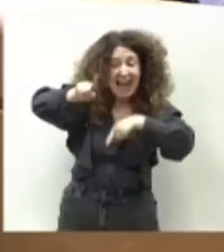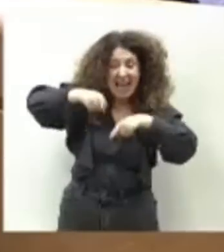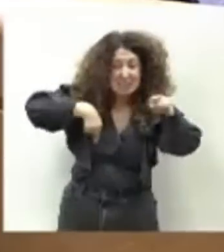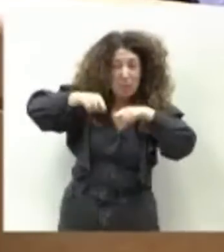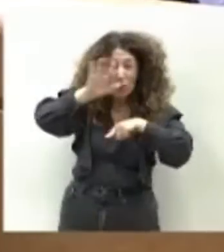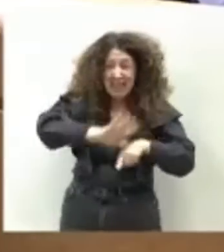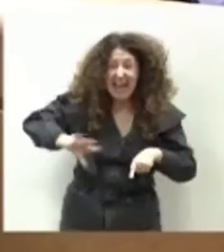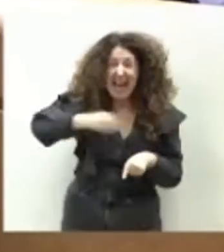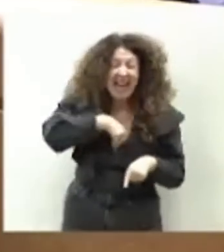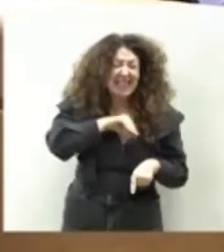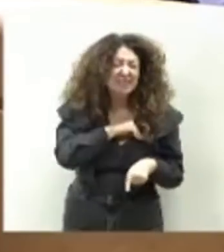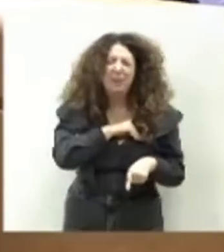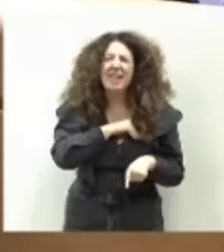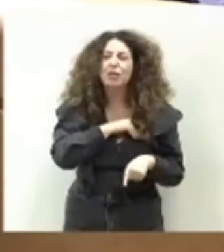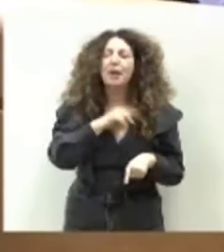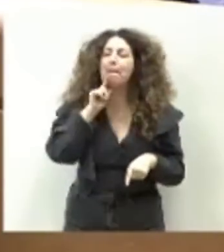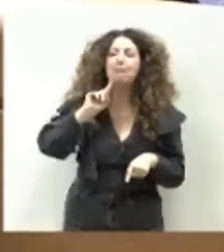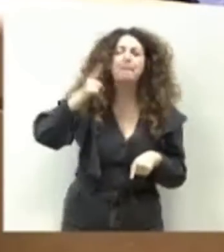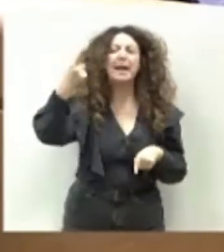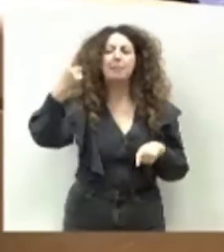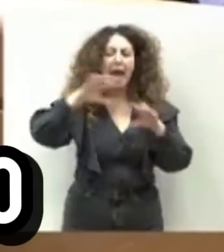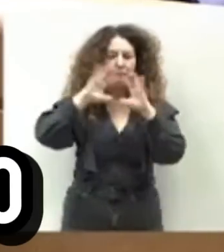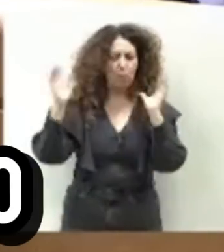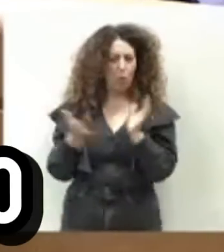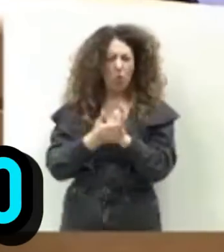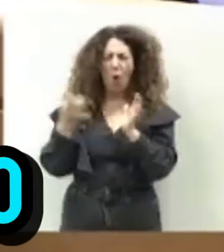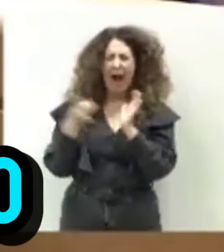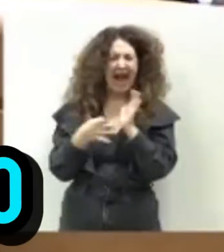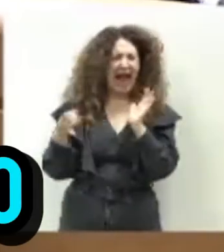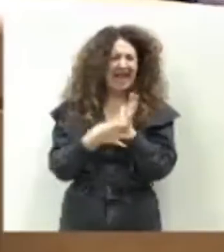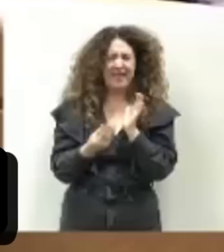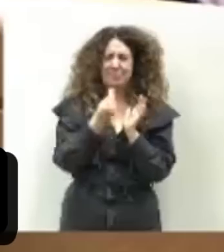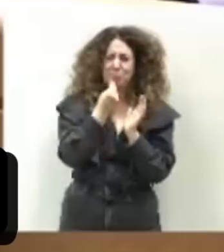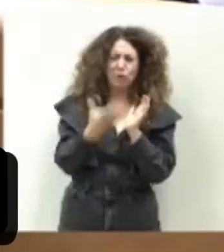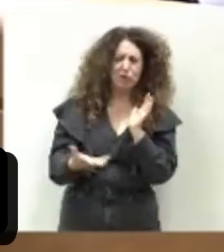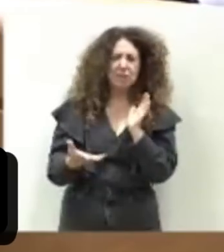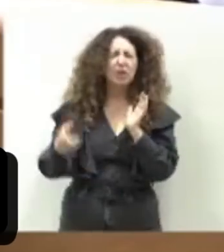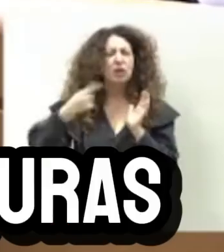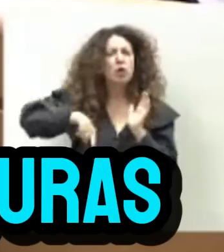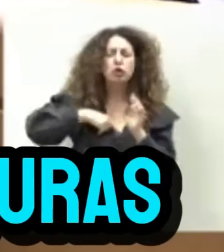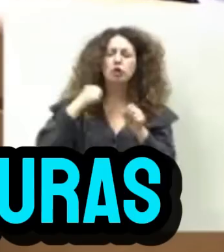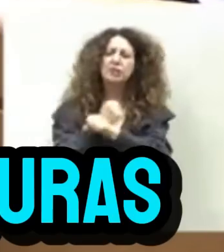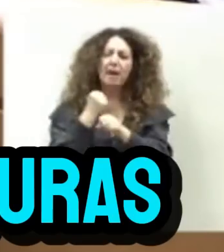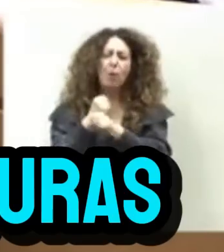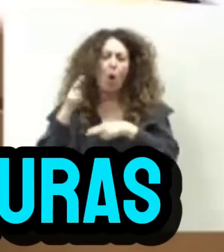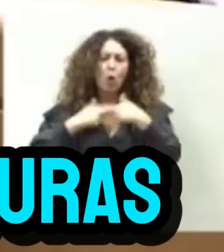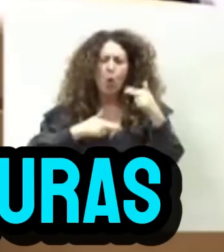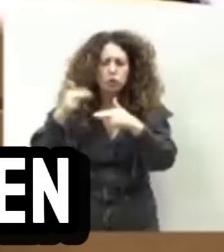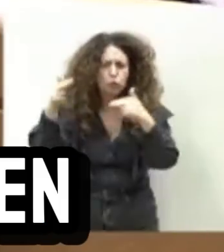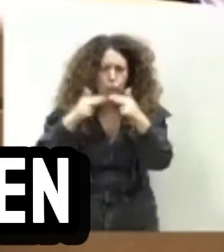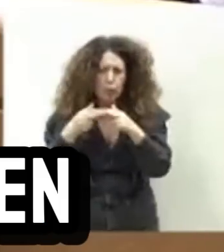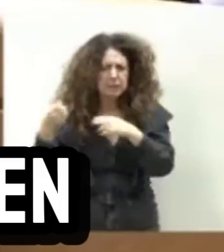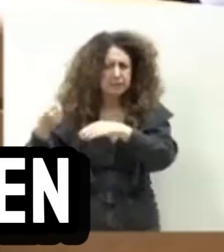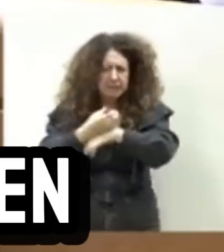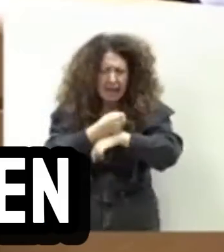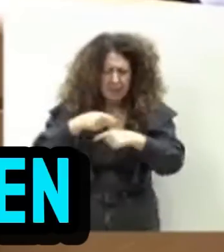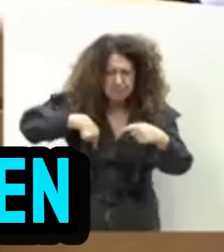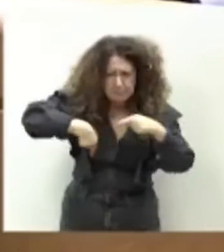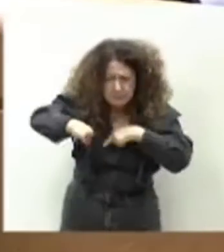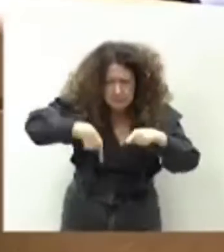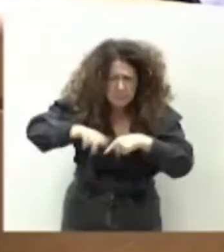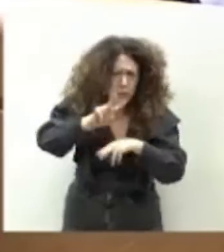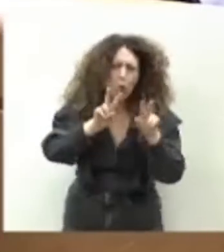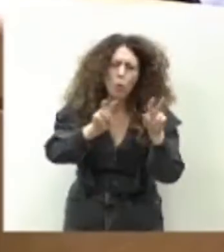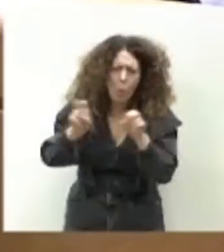un transporte del primer mundo y de la máxima calidad. Estamos trabajando en la construcción de nuevas infraestructuras, estamos trabajando